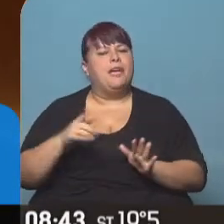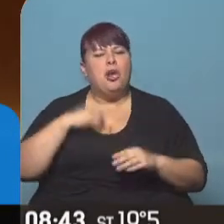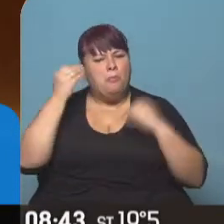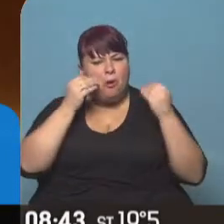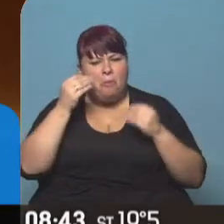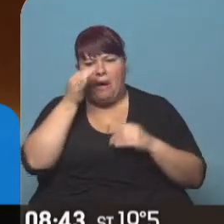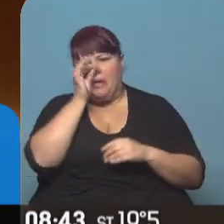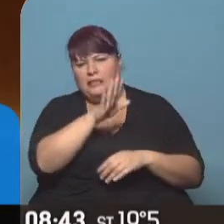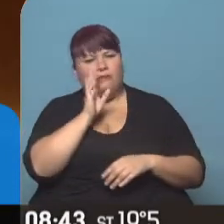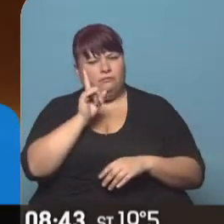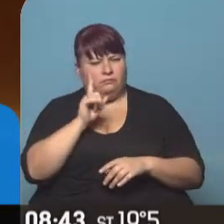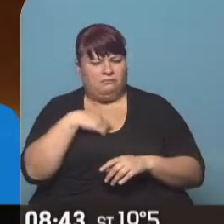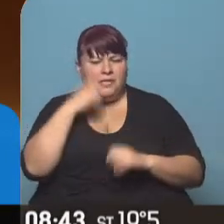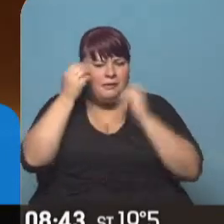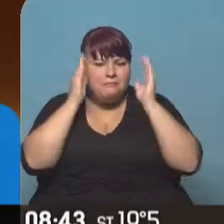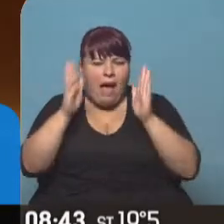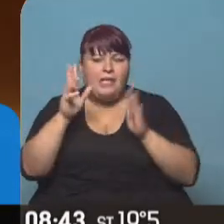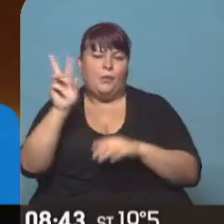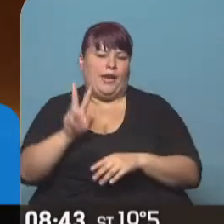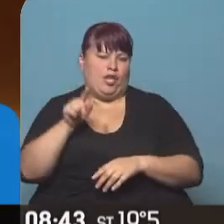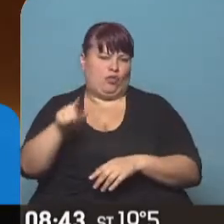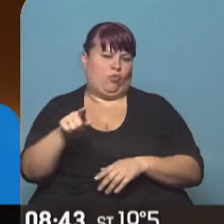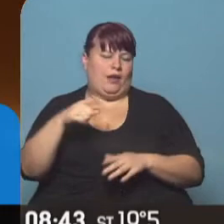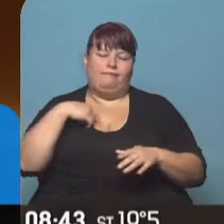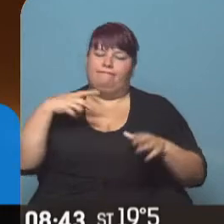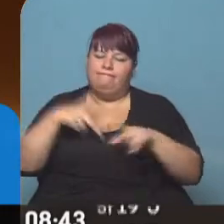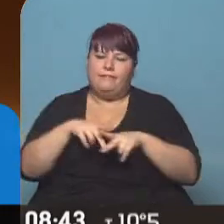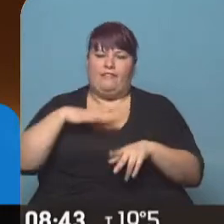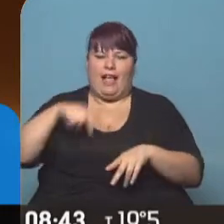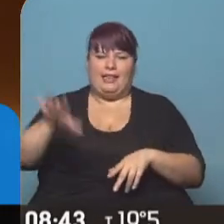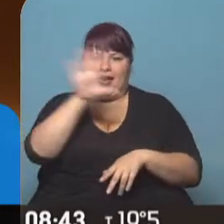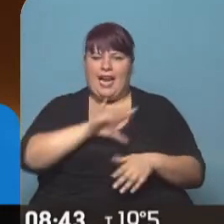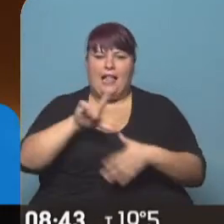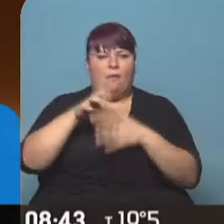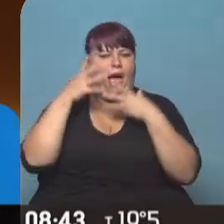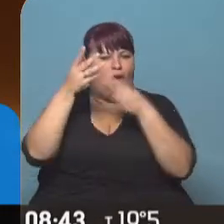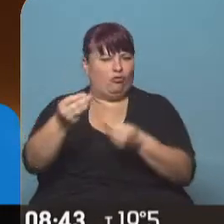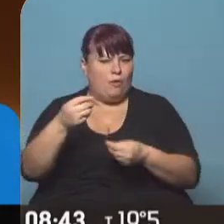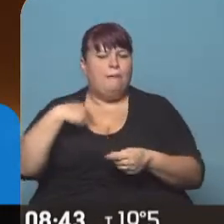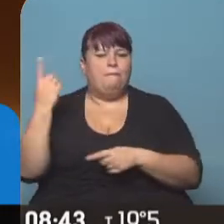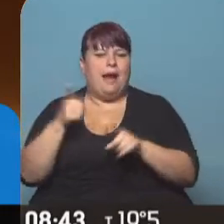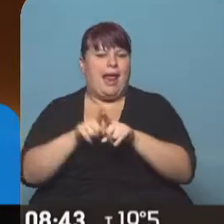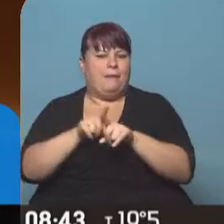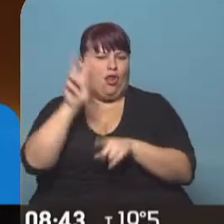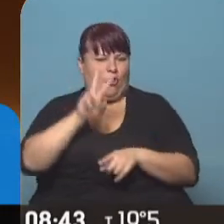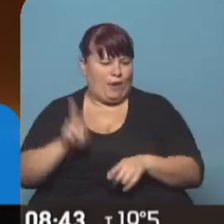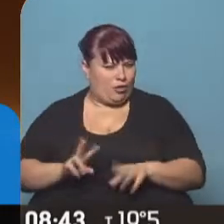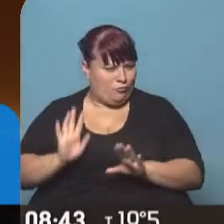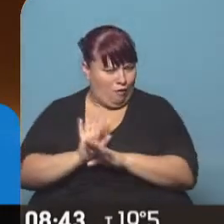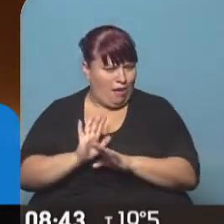preocupa tanto eeuu yo creo que venezuela es una asignatura pendiente de nuestra región latinoamericana para nuestros hermanos venezolanos